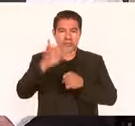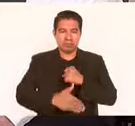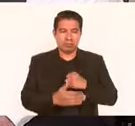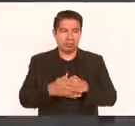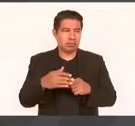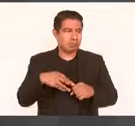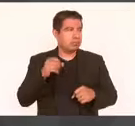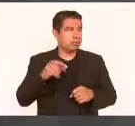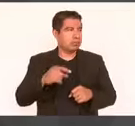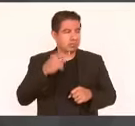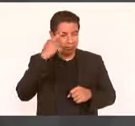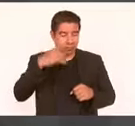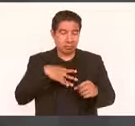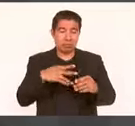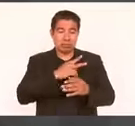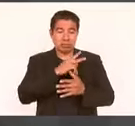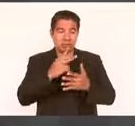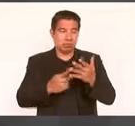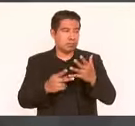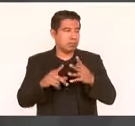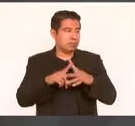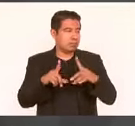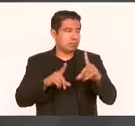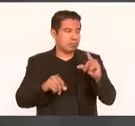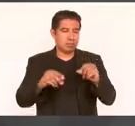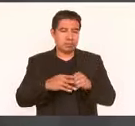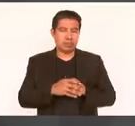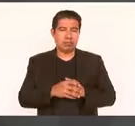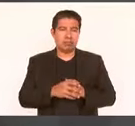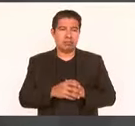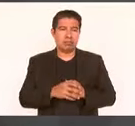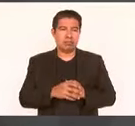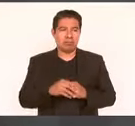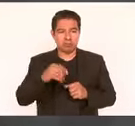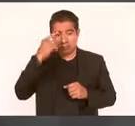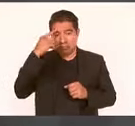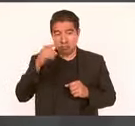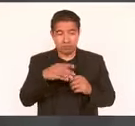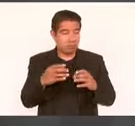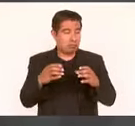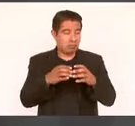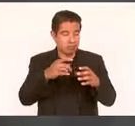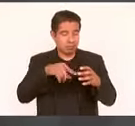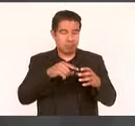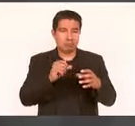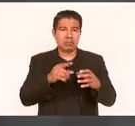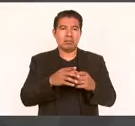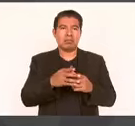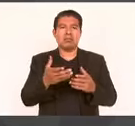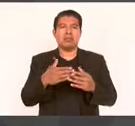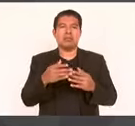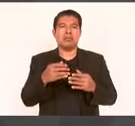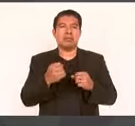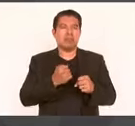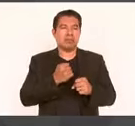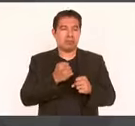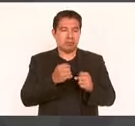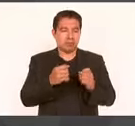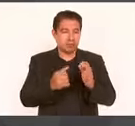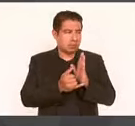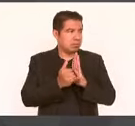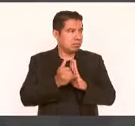todo el programa de reconstrucción nacional. Se ha ido avanzando mucho en la reconstrucción de viviendas, en